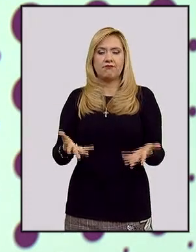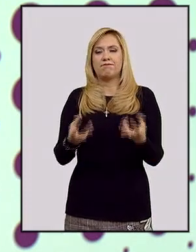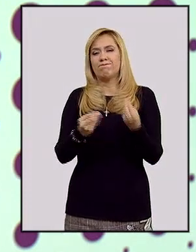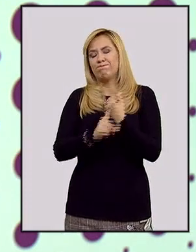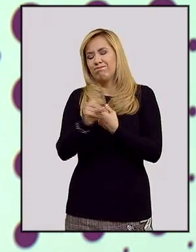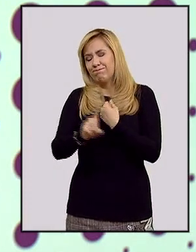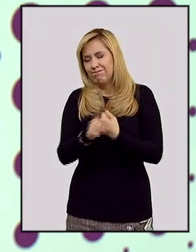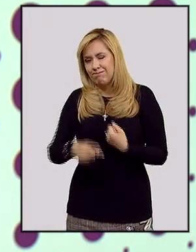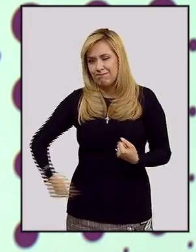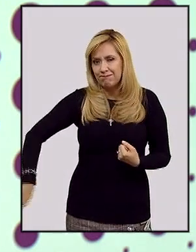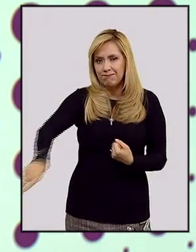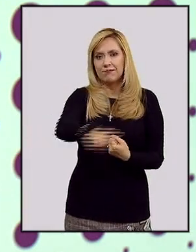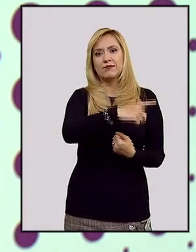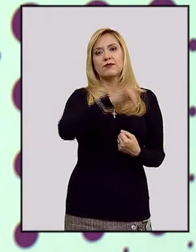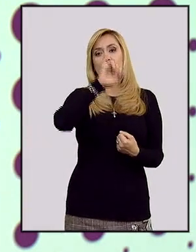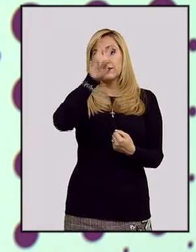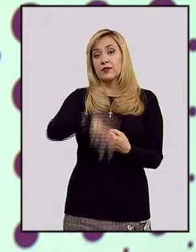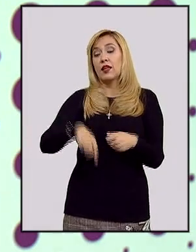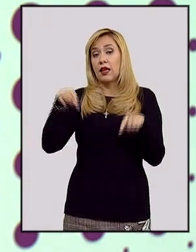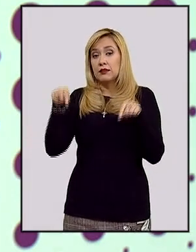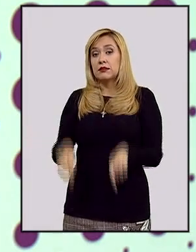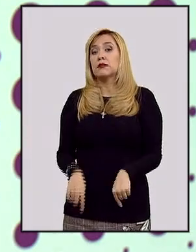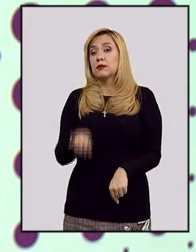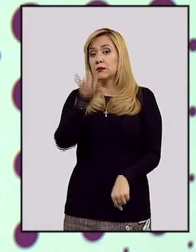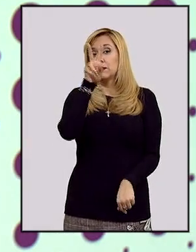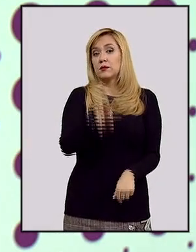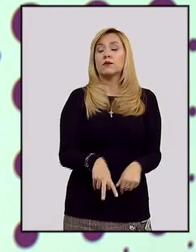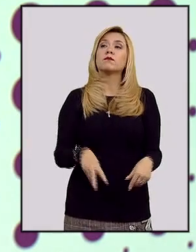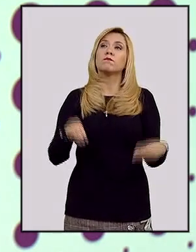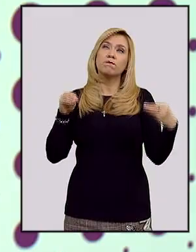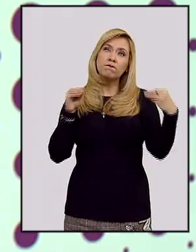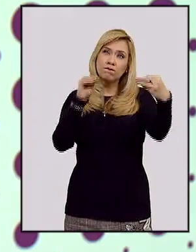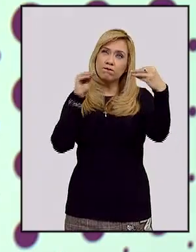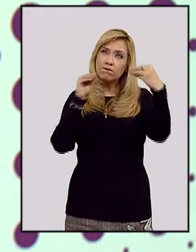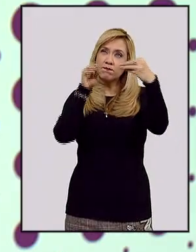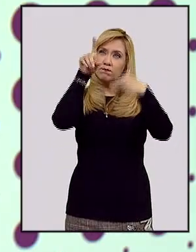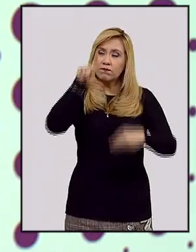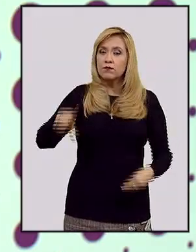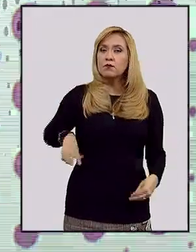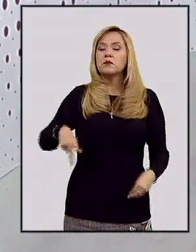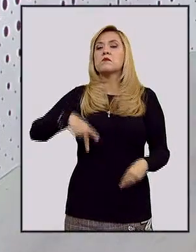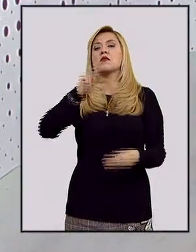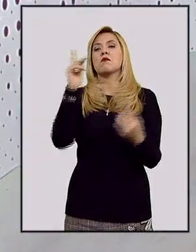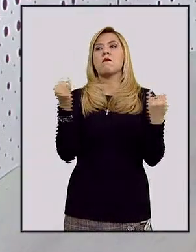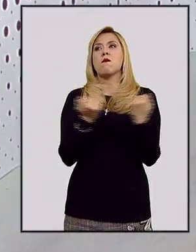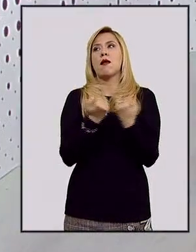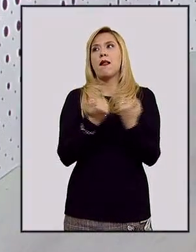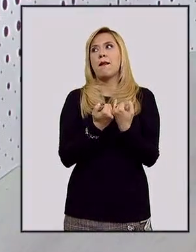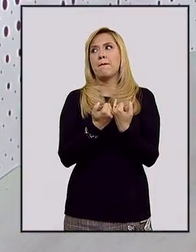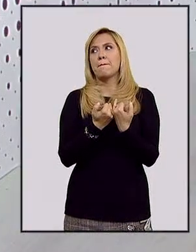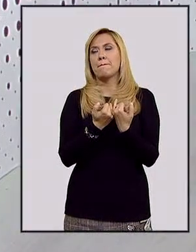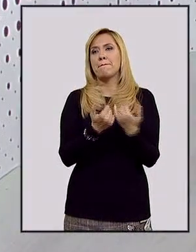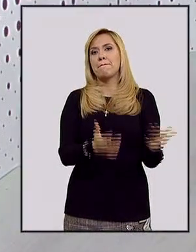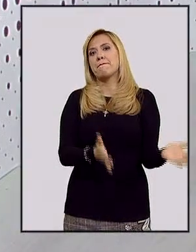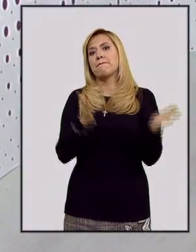obstáculos y pues ahí desde Gire es cierto que litigamos contra el Estado, pero también en el